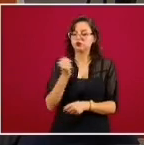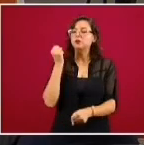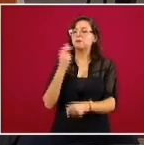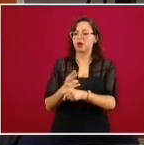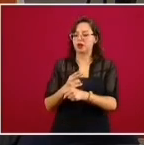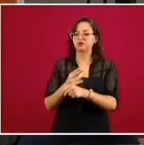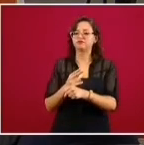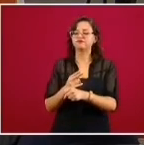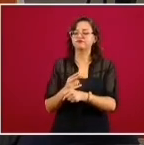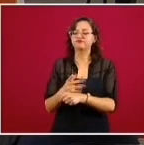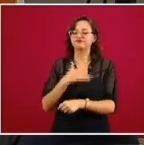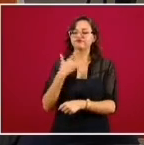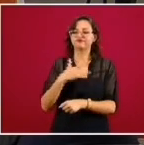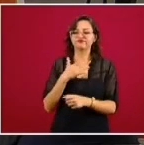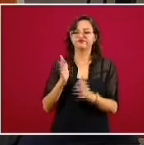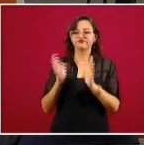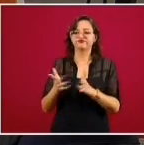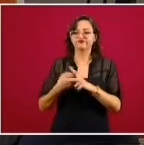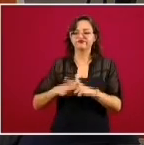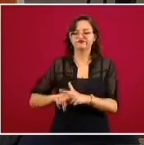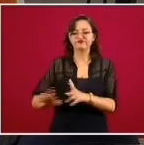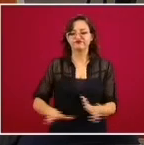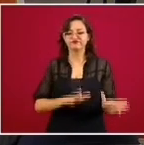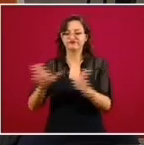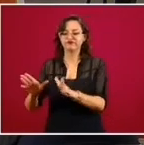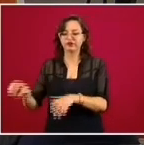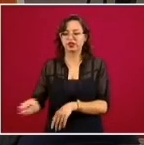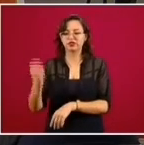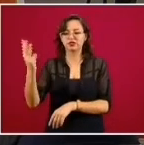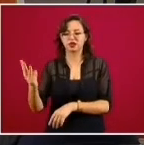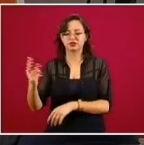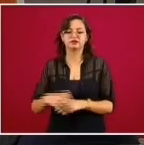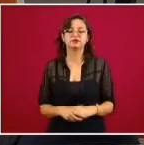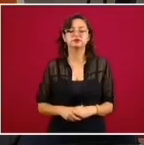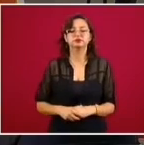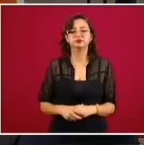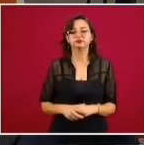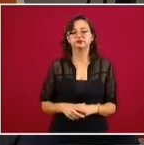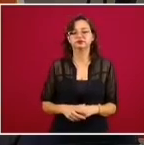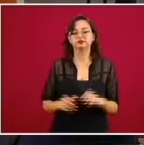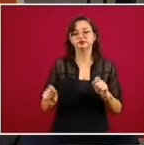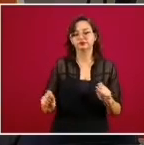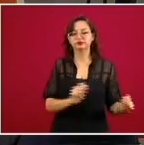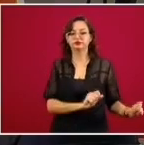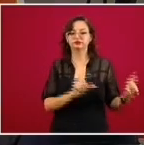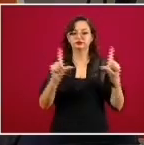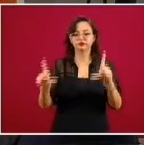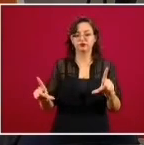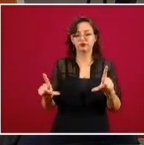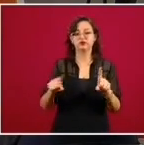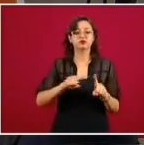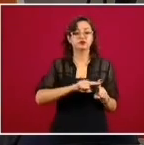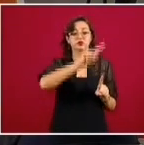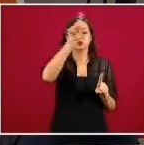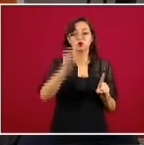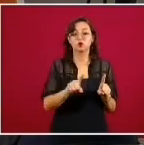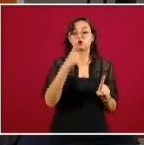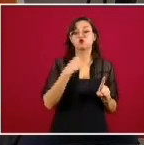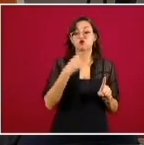3. En la siguiente curva es nuevamente la misma gráfica que ya presenté, la curva esperada en rojo, la